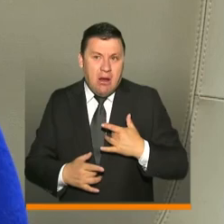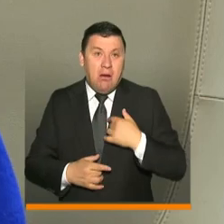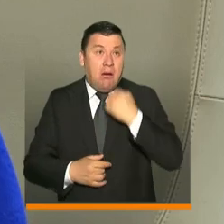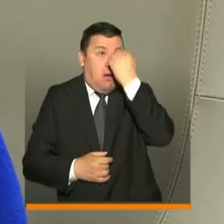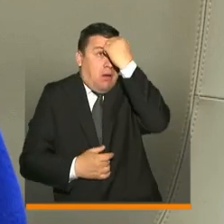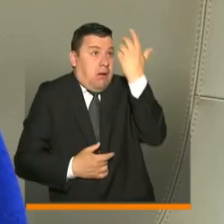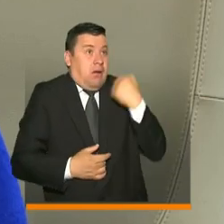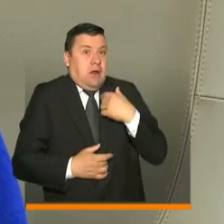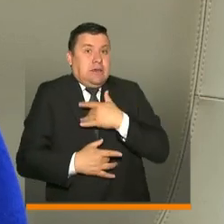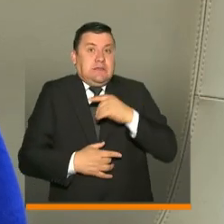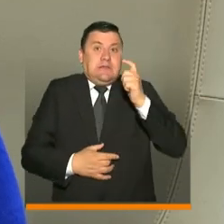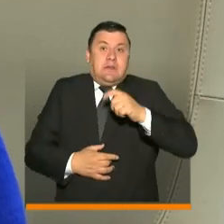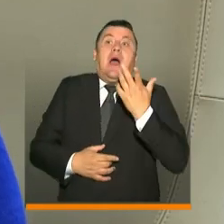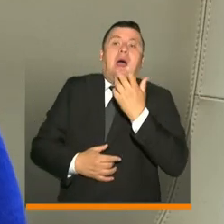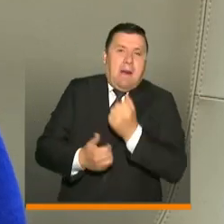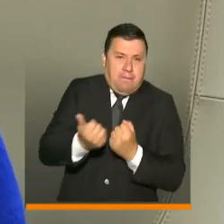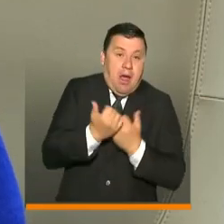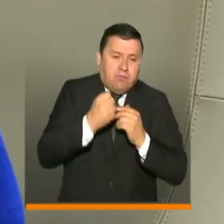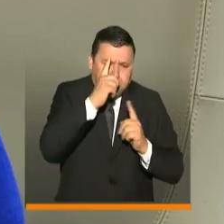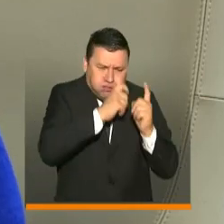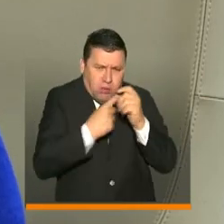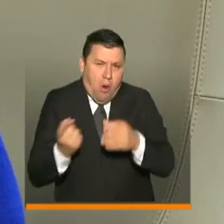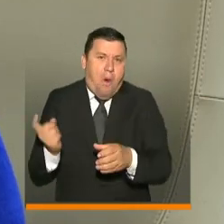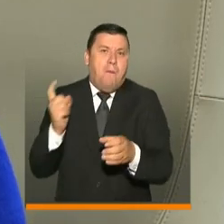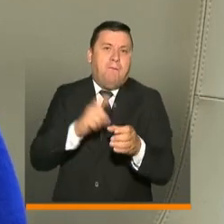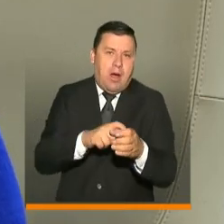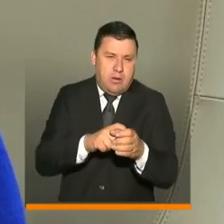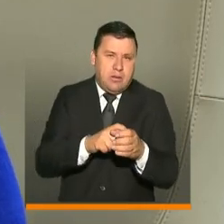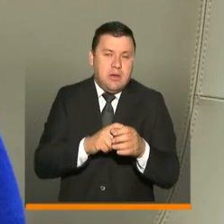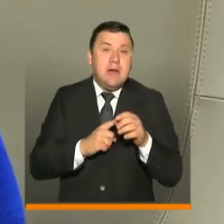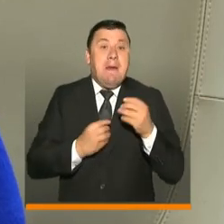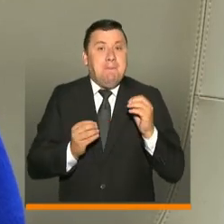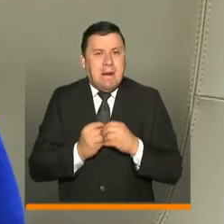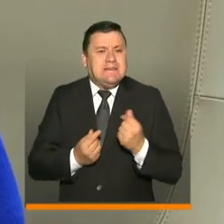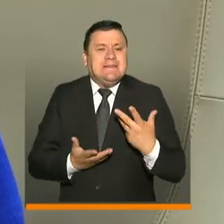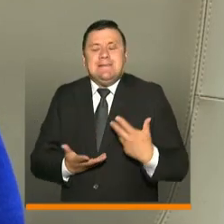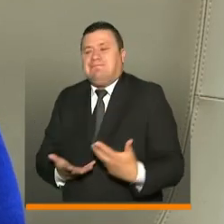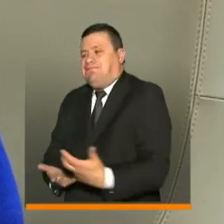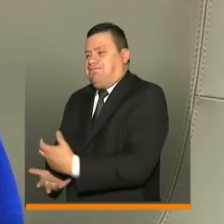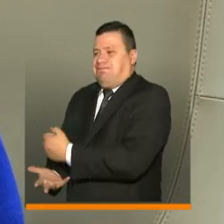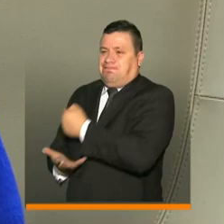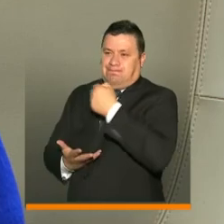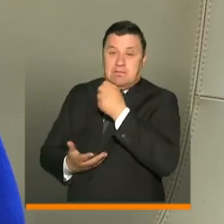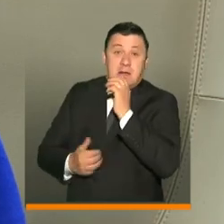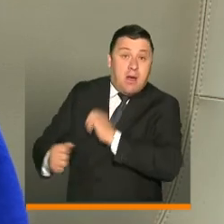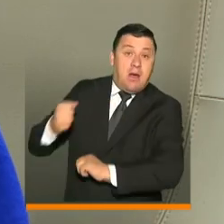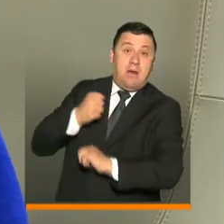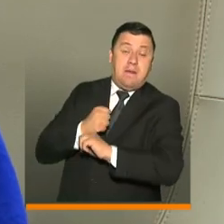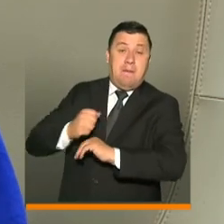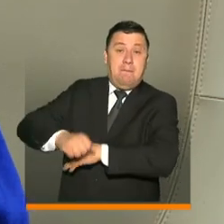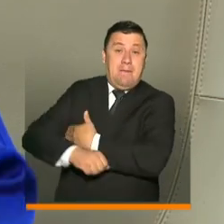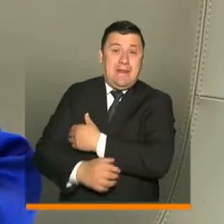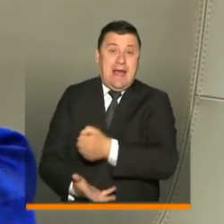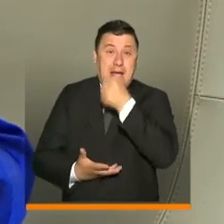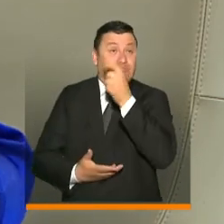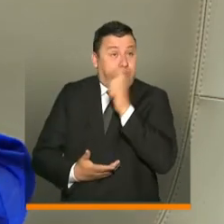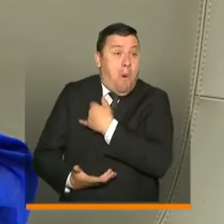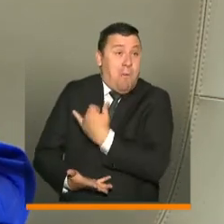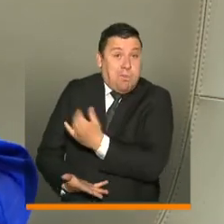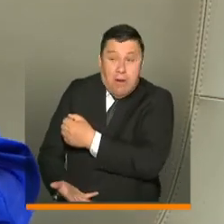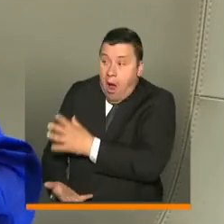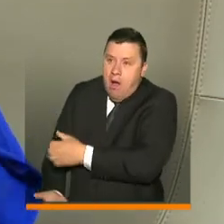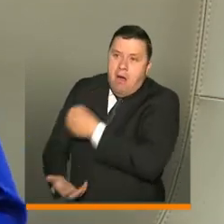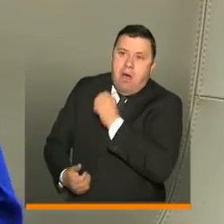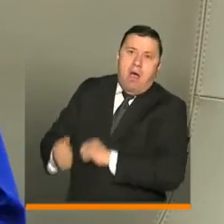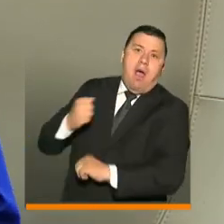ahora, presidente, estamos analizando y encontrando las fuentes de recursos que ya nos dio el respaldo también el Ministerio de Hacienda para